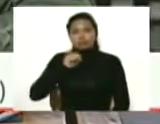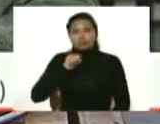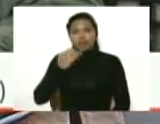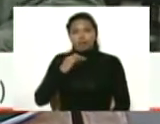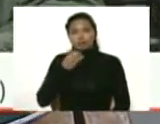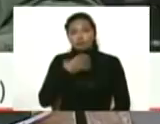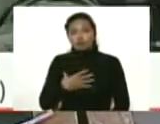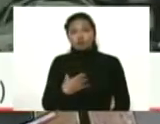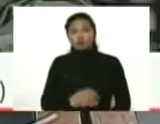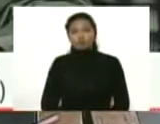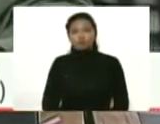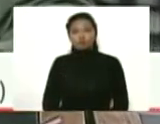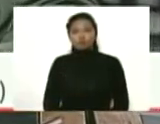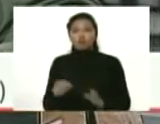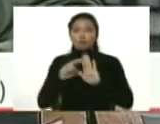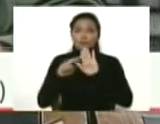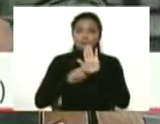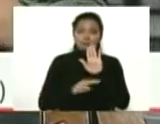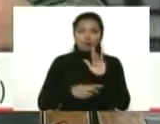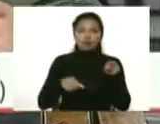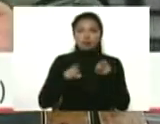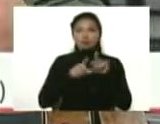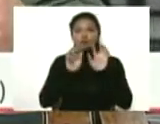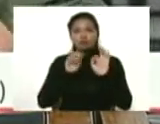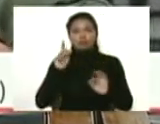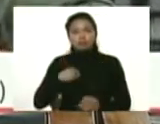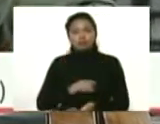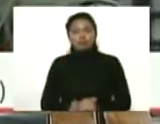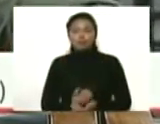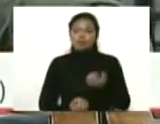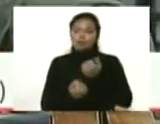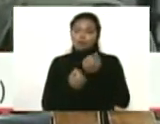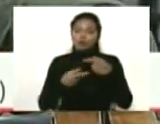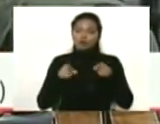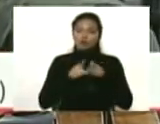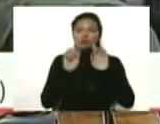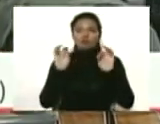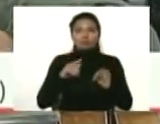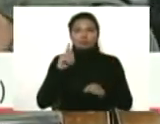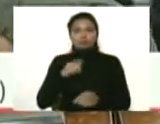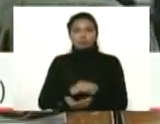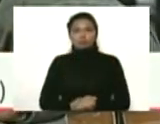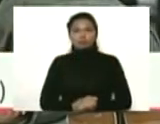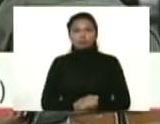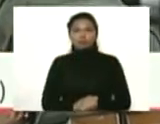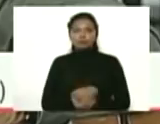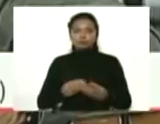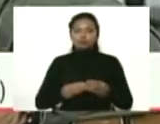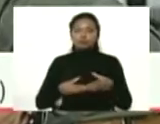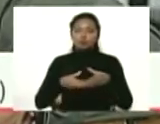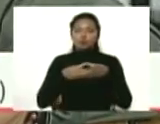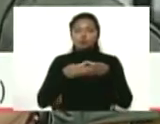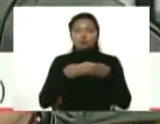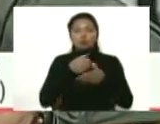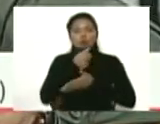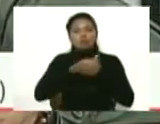bueno, siguiendo sus instrucciones del reforzamiento de la doctrina de los cuerpos combatientes, que es